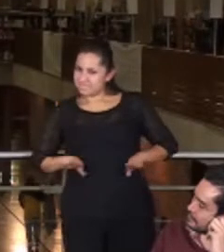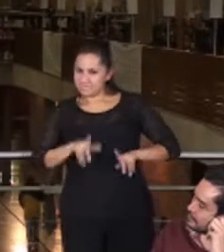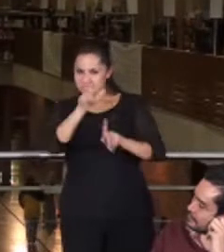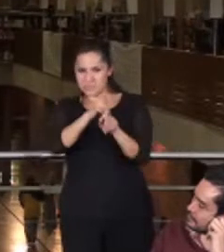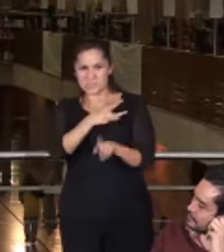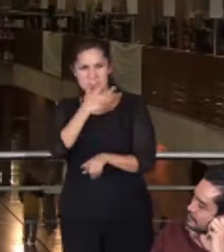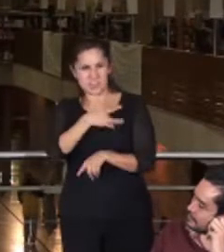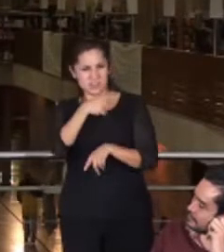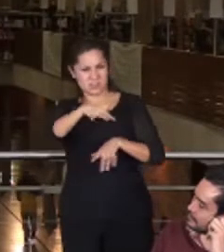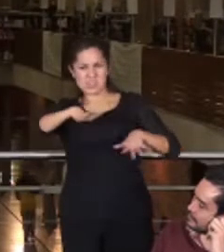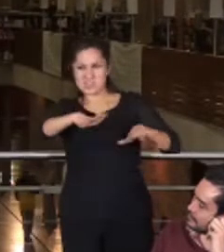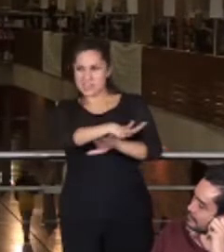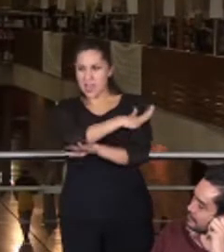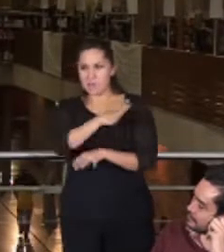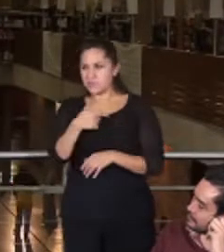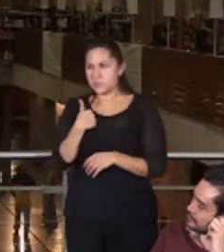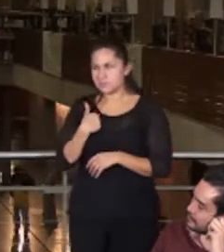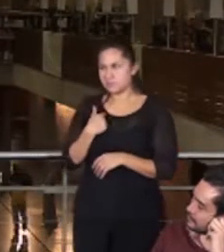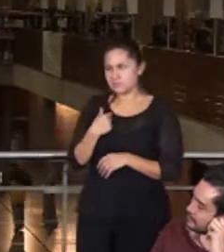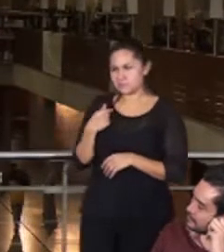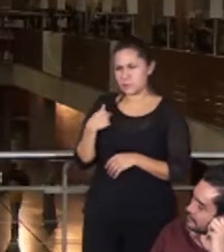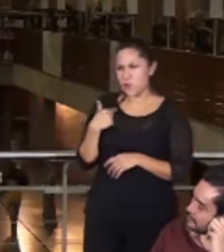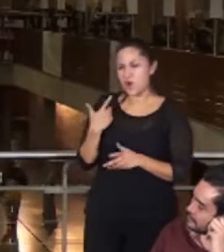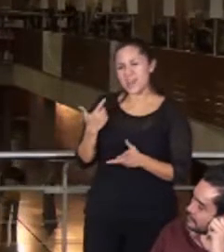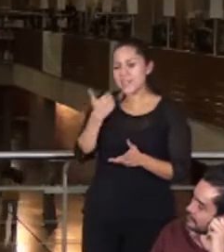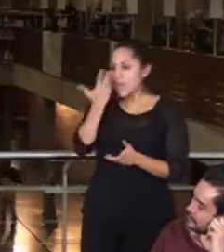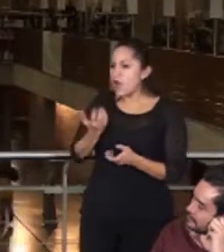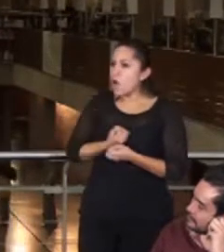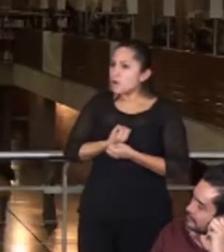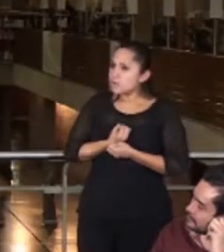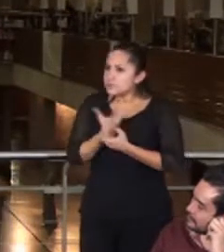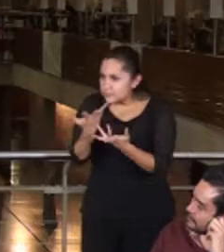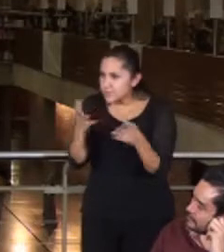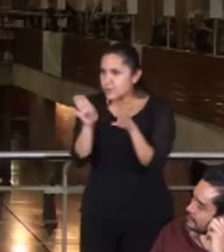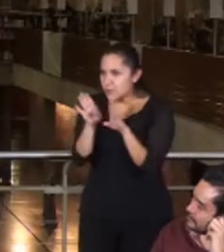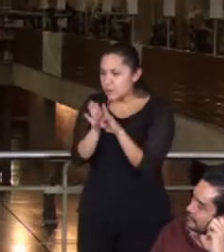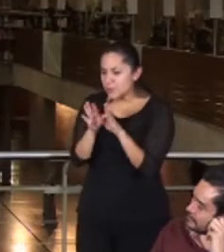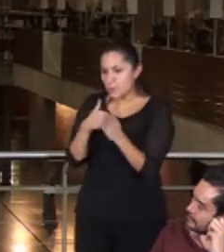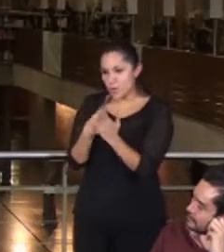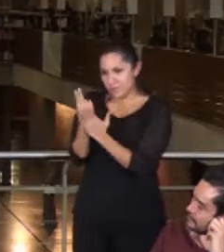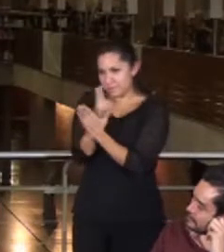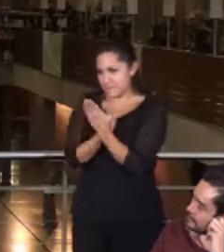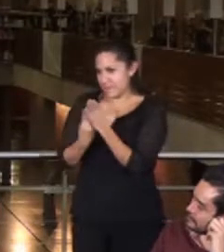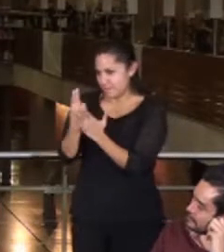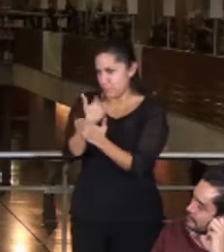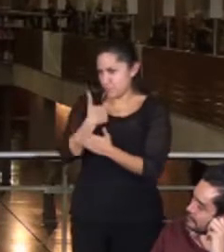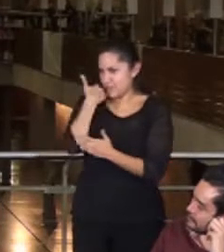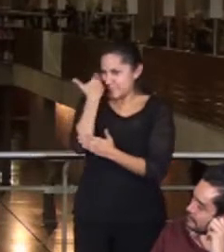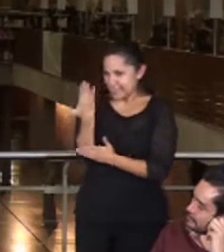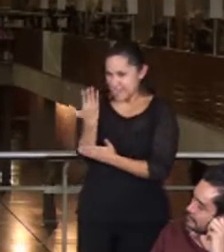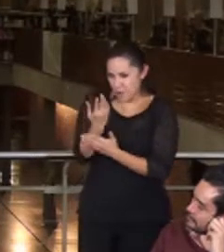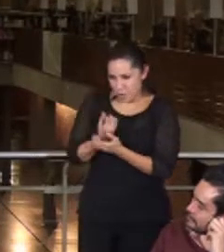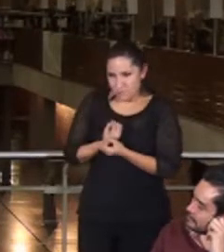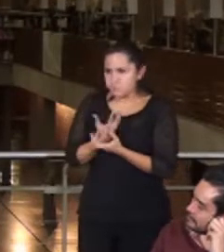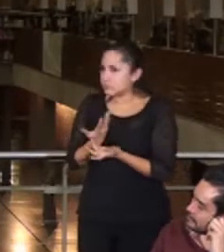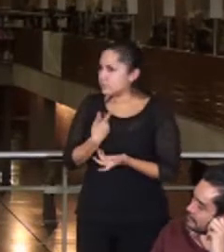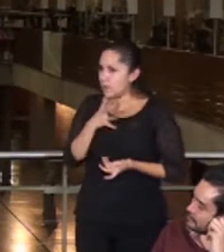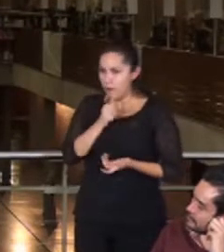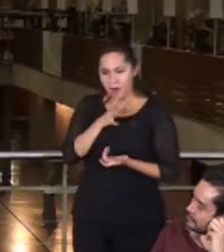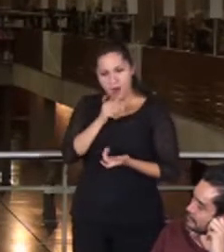intenté dibujarlo pero no pude como atrapado casi como si como una especie de caja